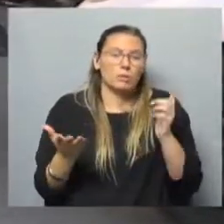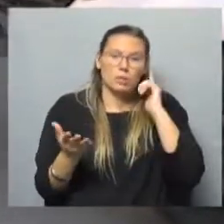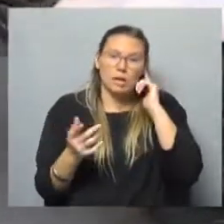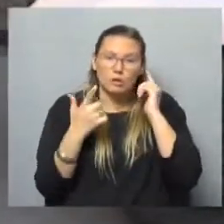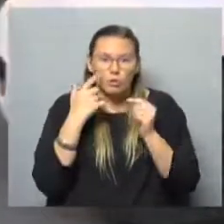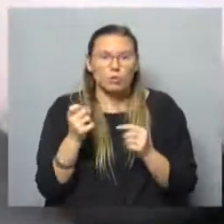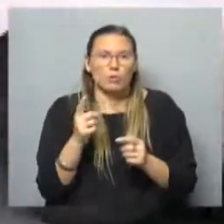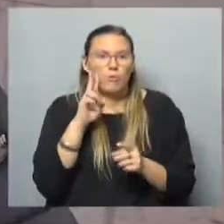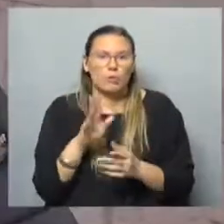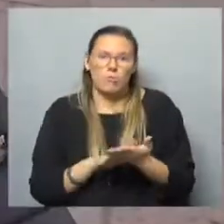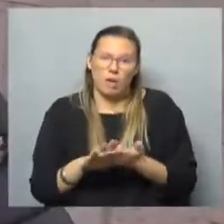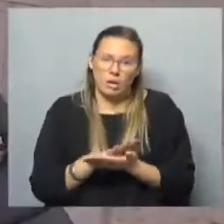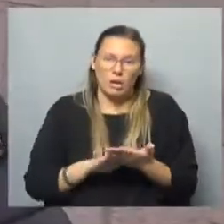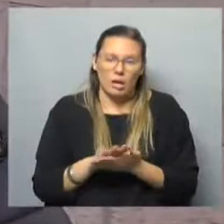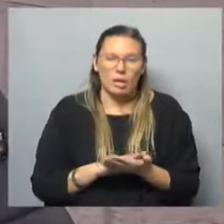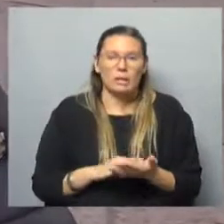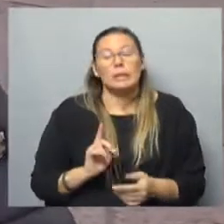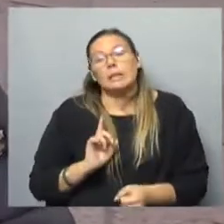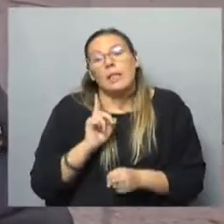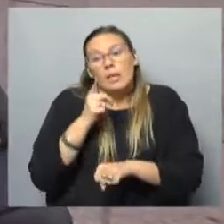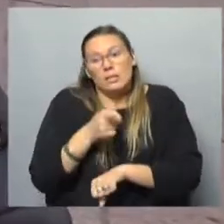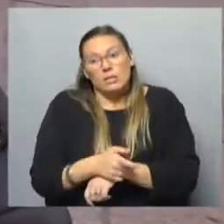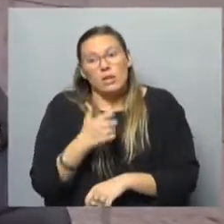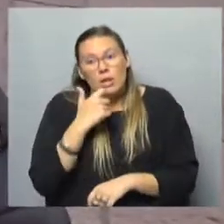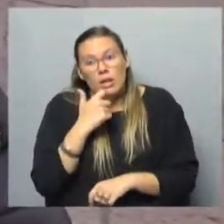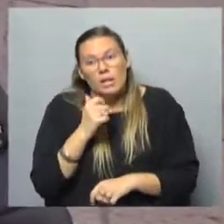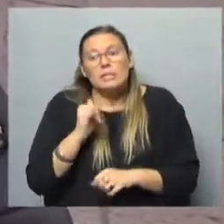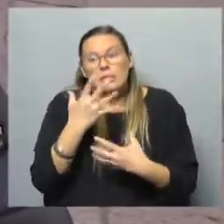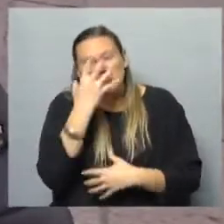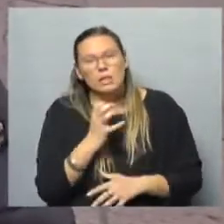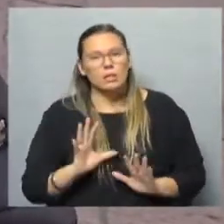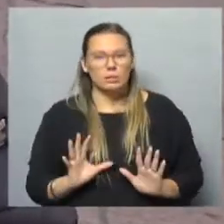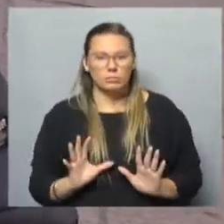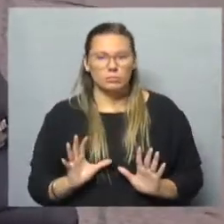que estén haciendo mucha cosa. Y son medidas que tienen que tomar serias.